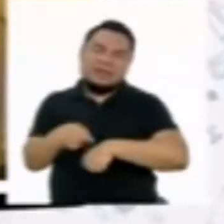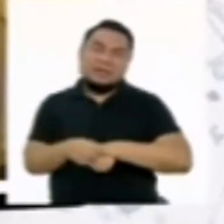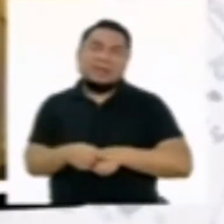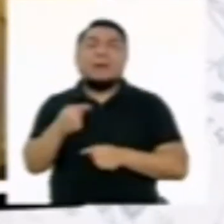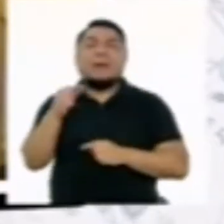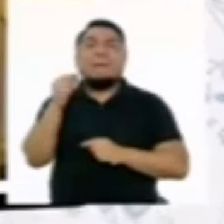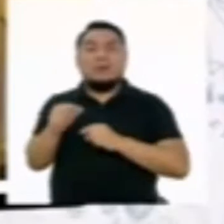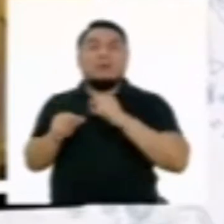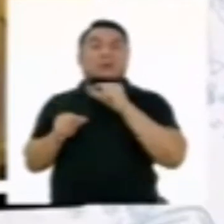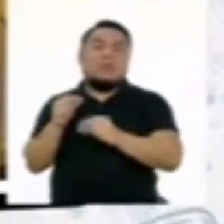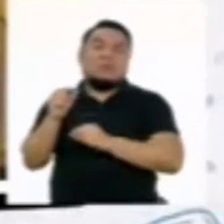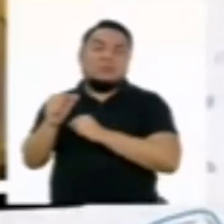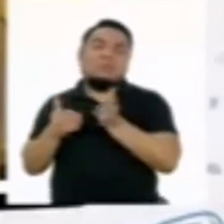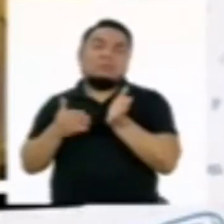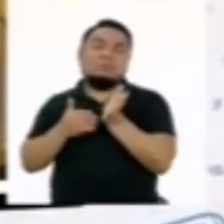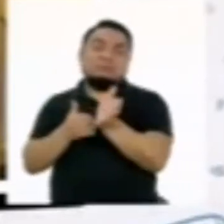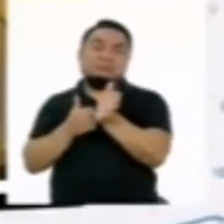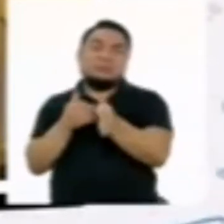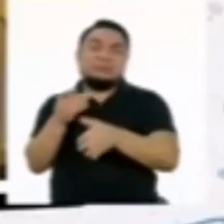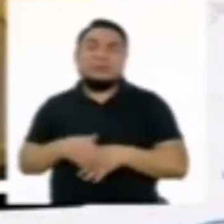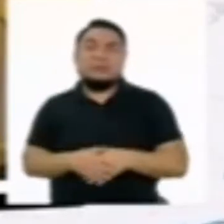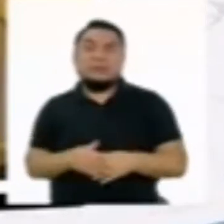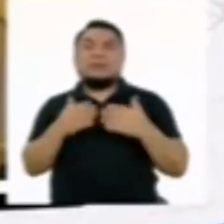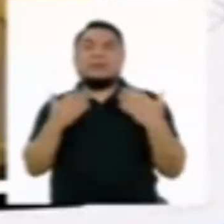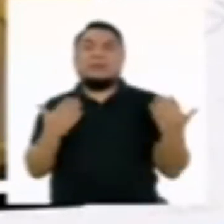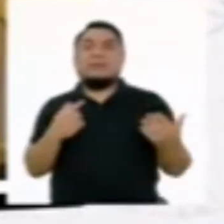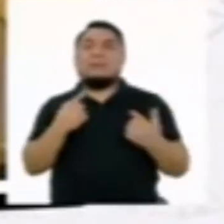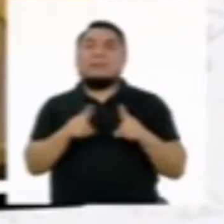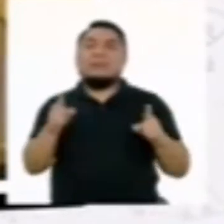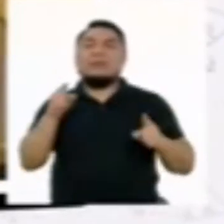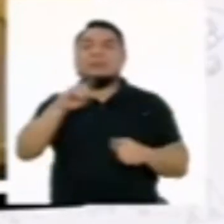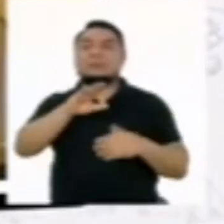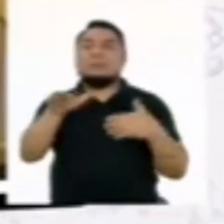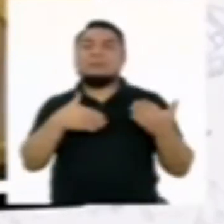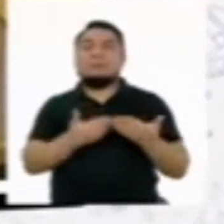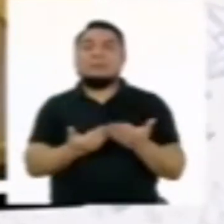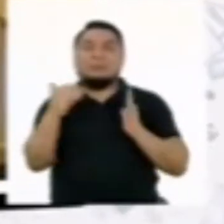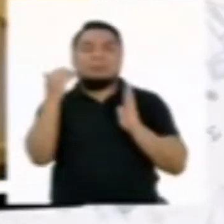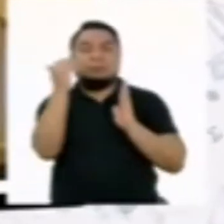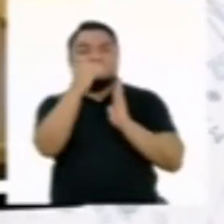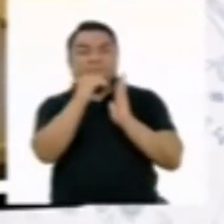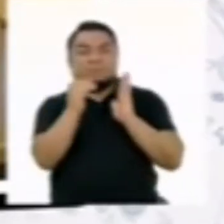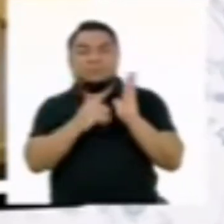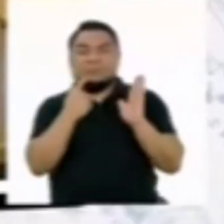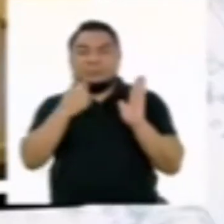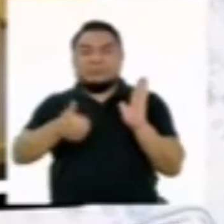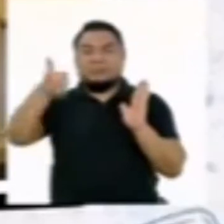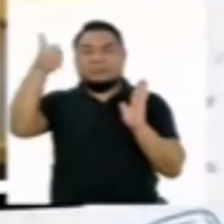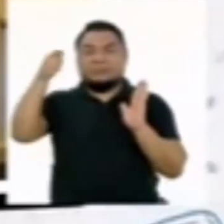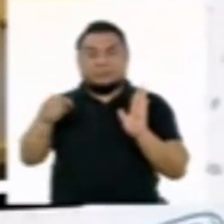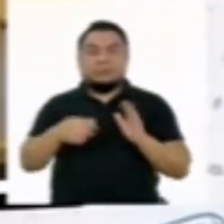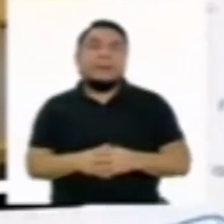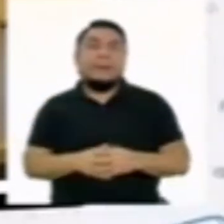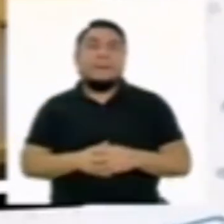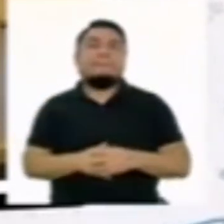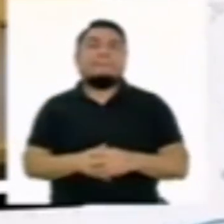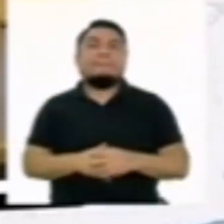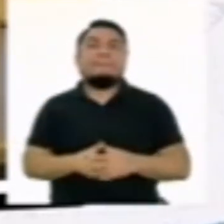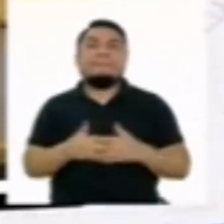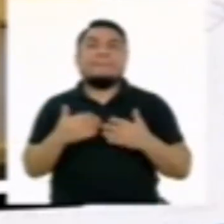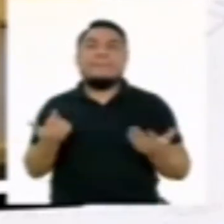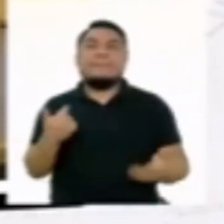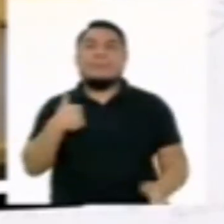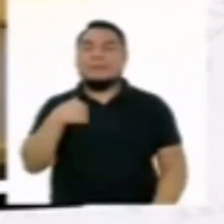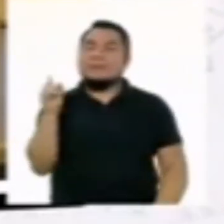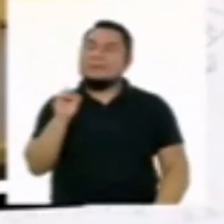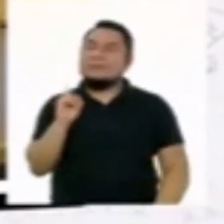poco a poco, con las respectivas disposiciones que indica la autoridad. Lo